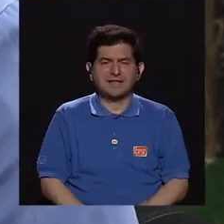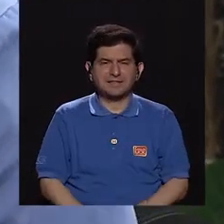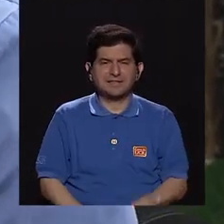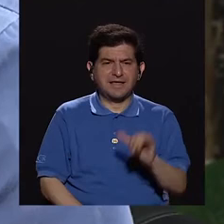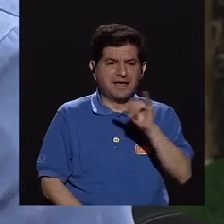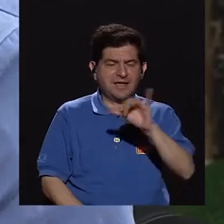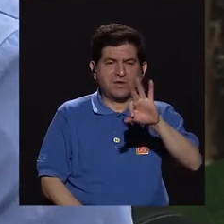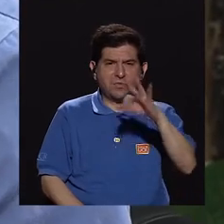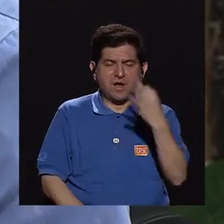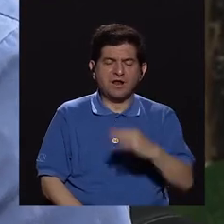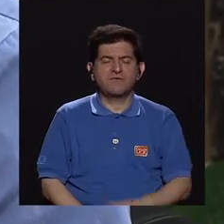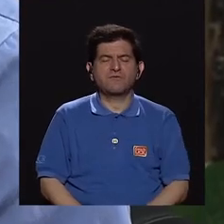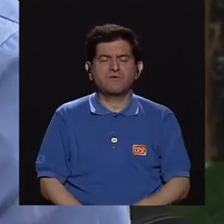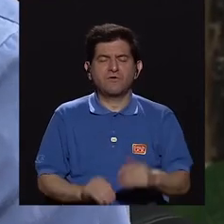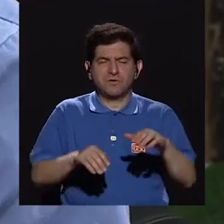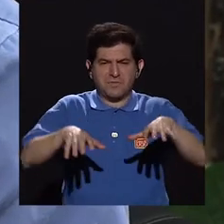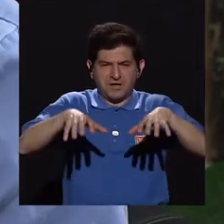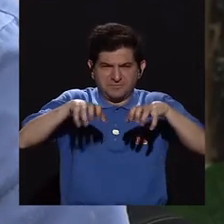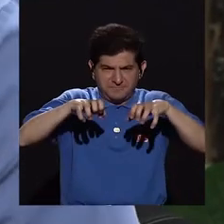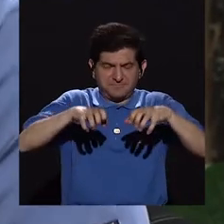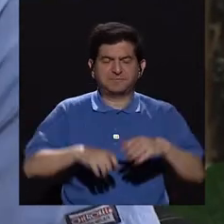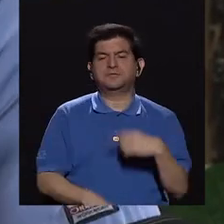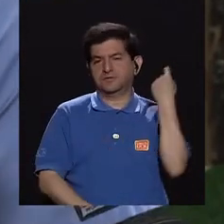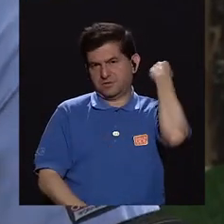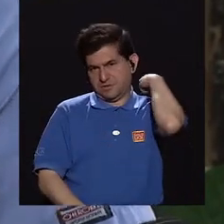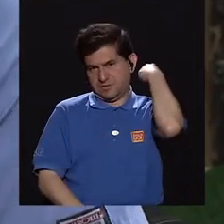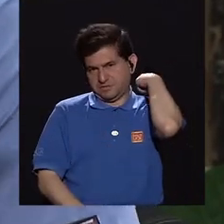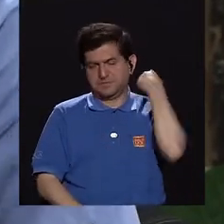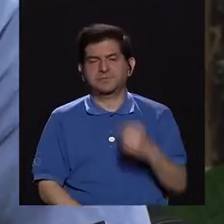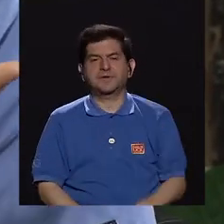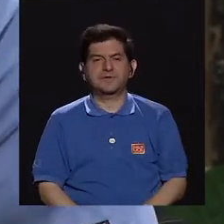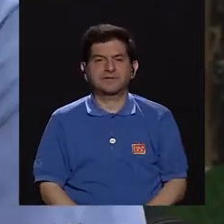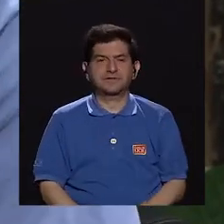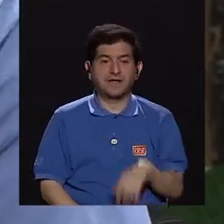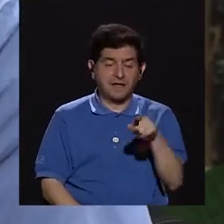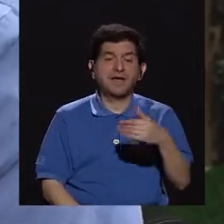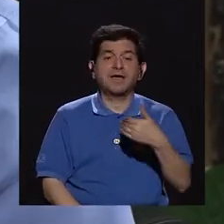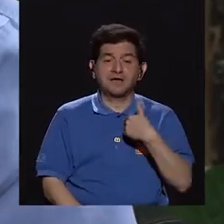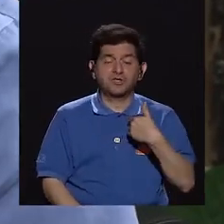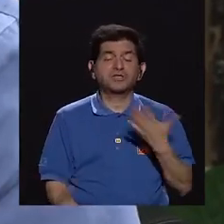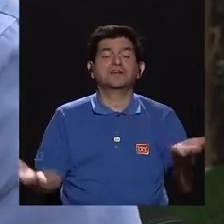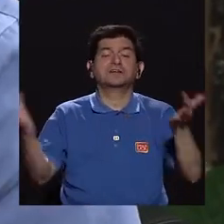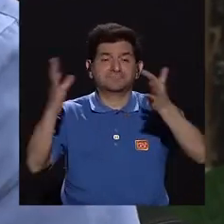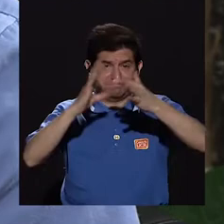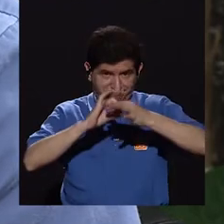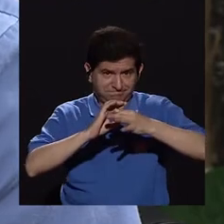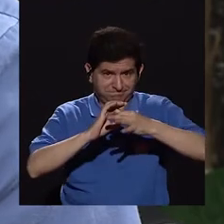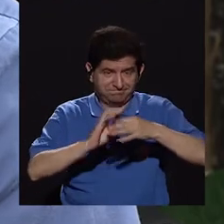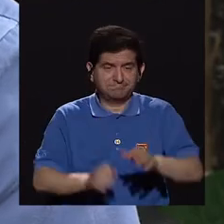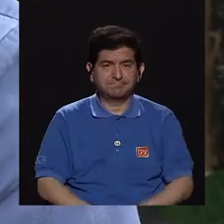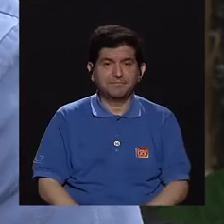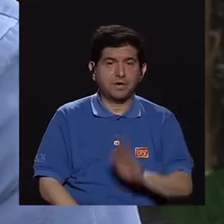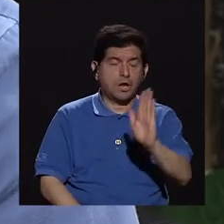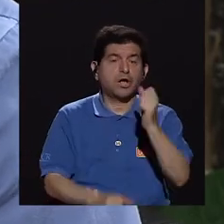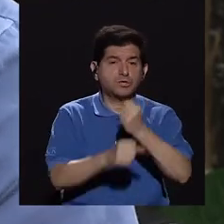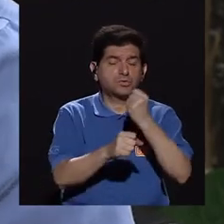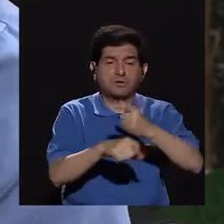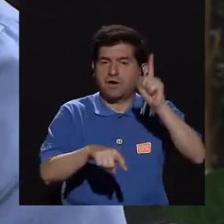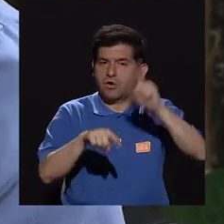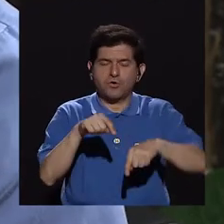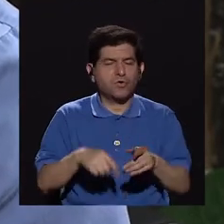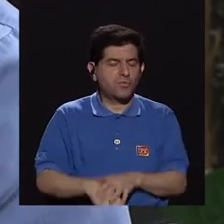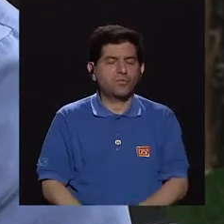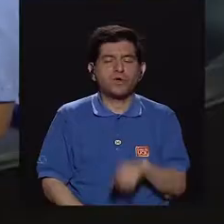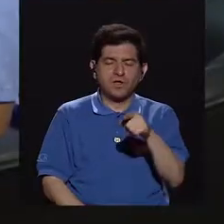de en la forma lumbar, uh-huh. ¿verdad? Entonces, también eso tiene alguna relación en que en tu trabajo no